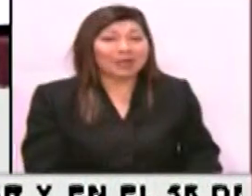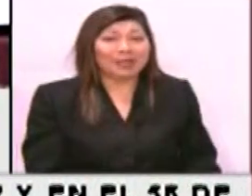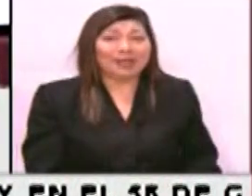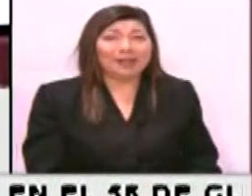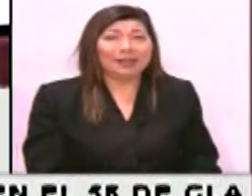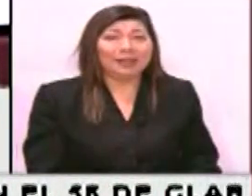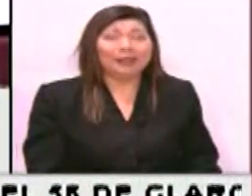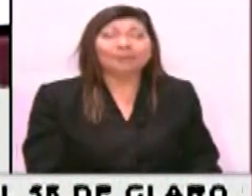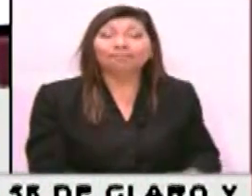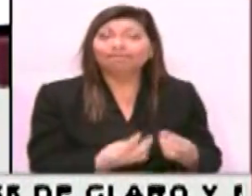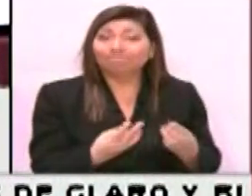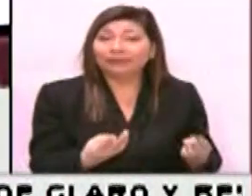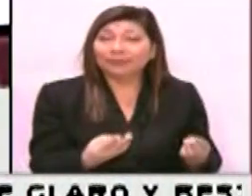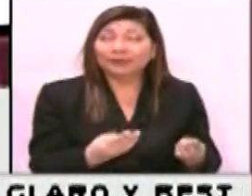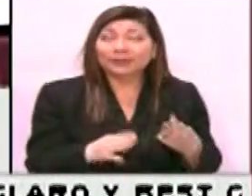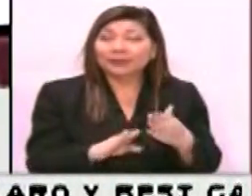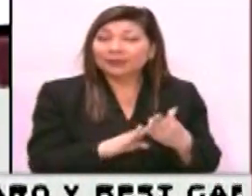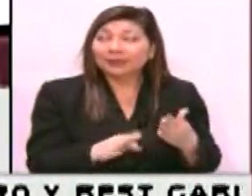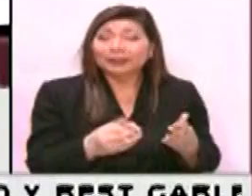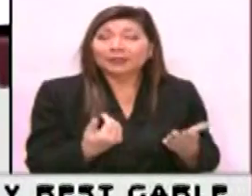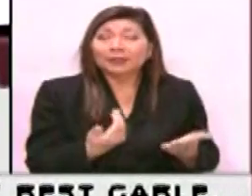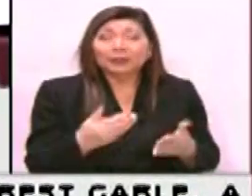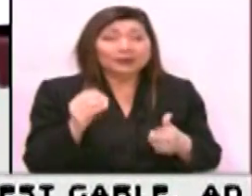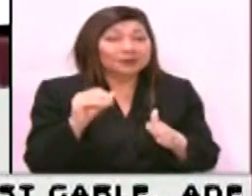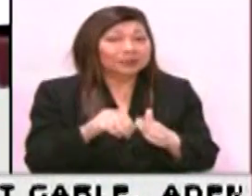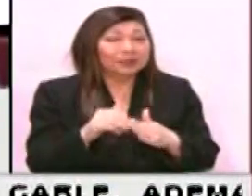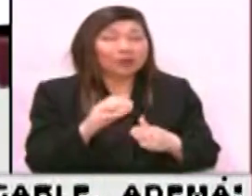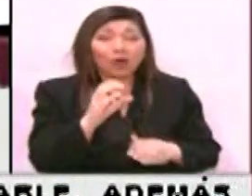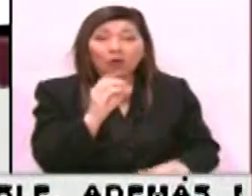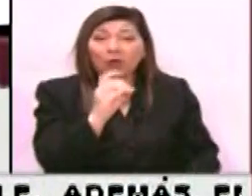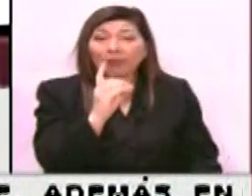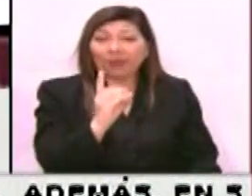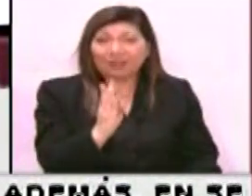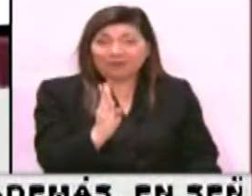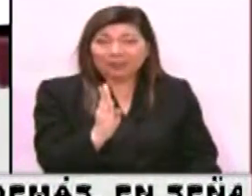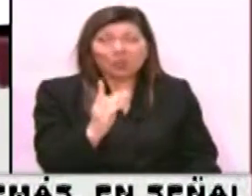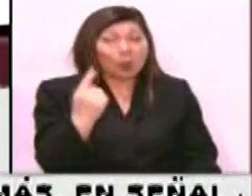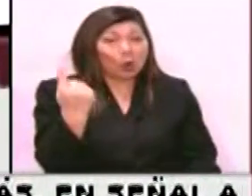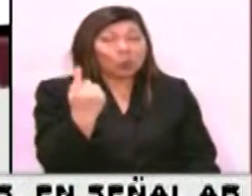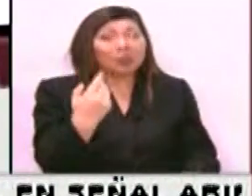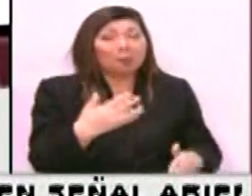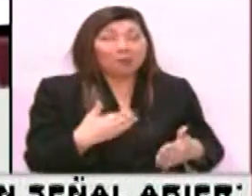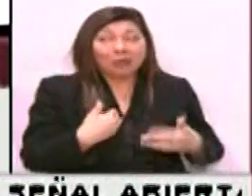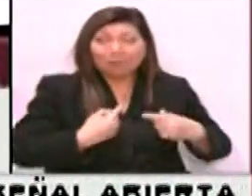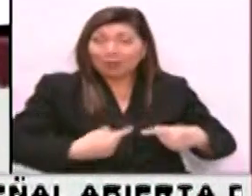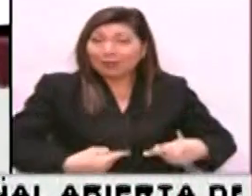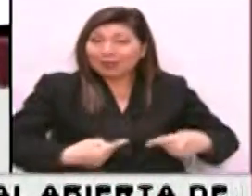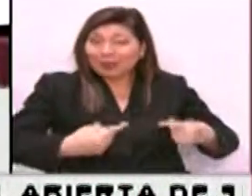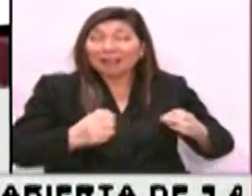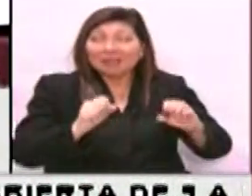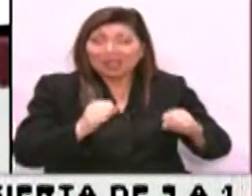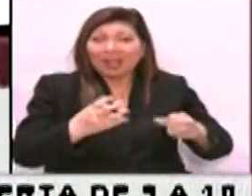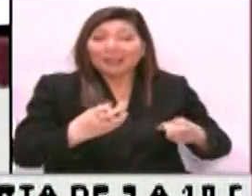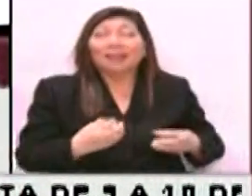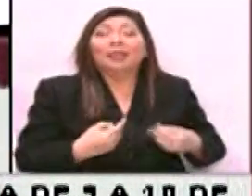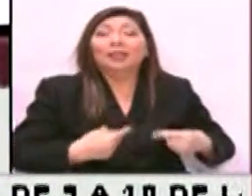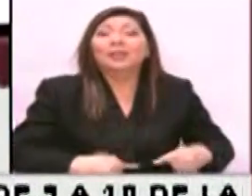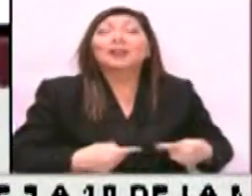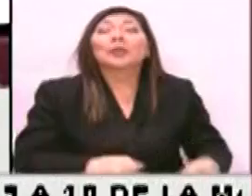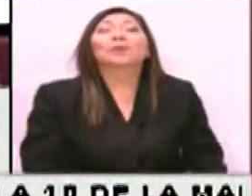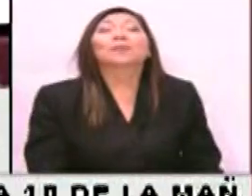el materia del trasvase, los depósitos de Odebrecht, que es el único que podemos discutir, si quisiéramos